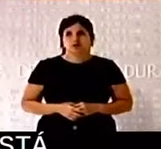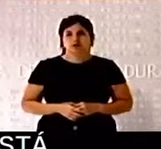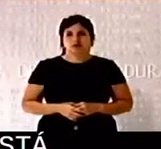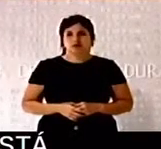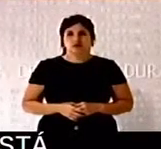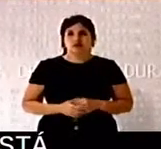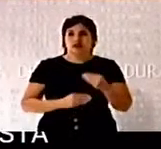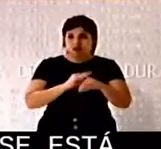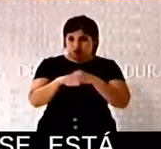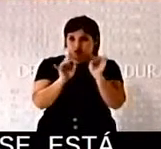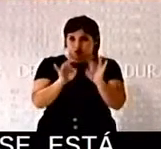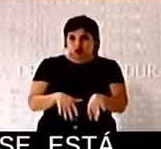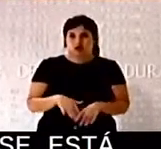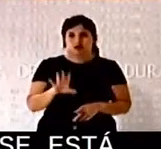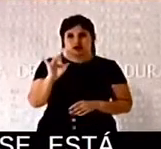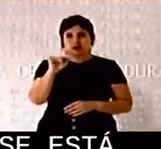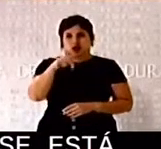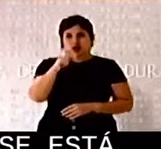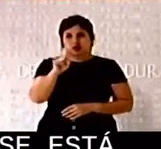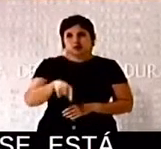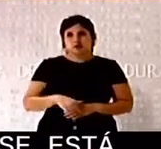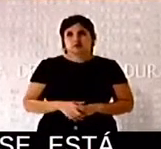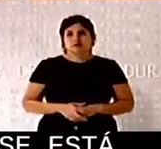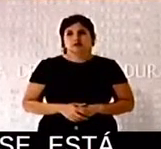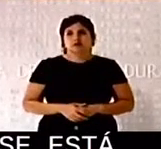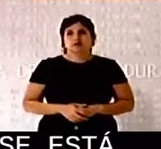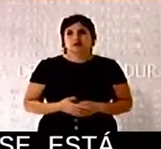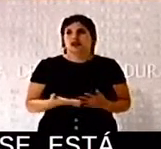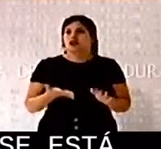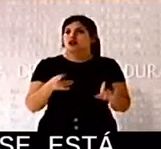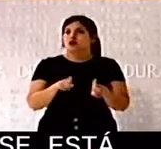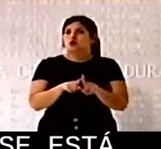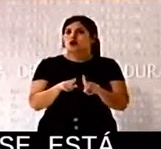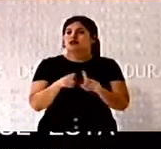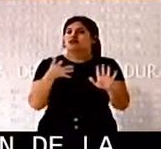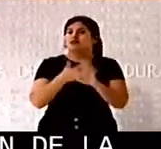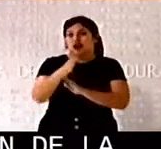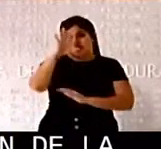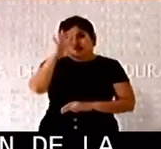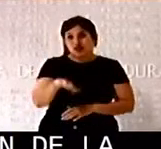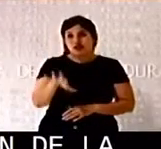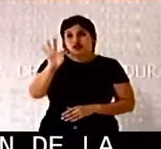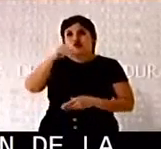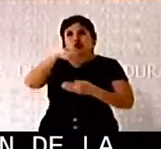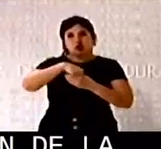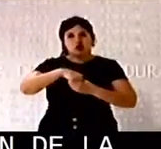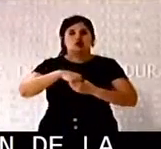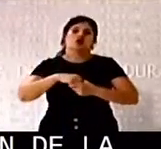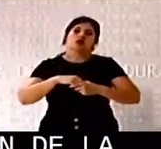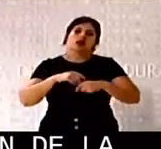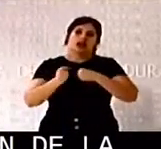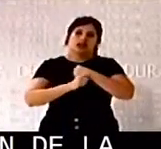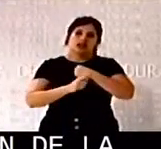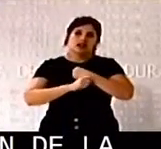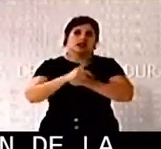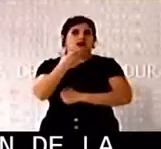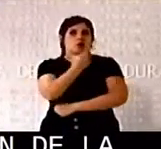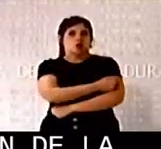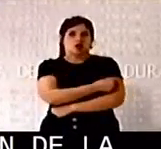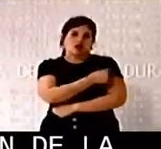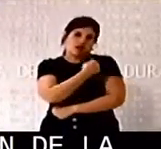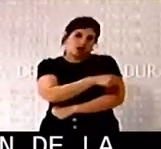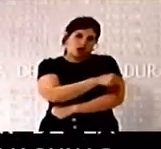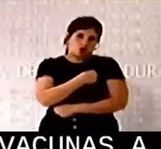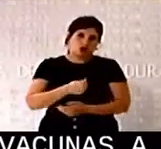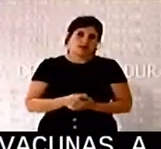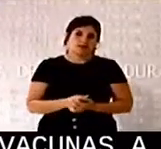Se está haciendo igual. Sí. Es que es una decisión de la estrategia de vacunas, de la ponencia de vacunas. A la